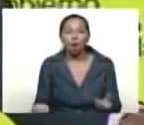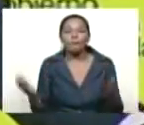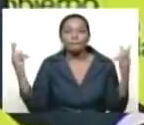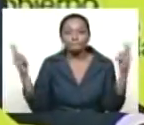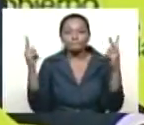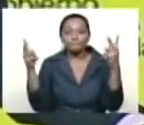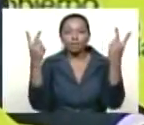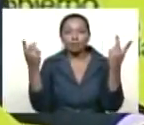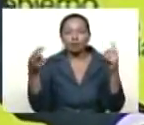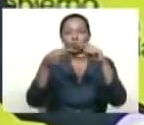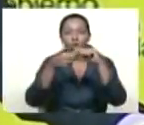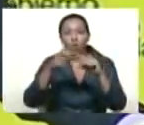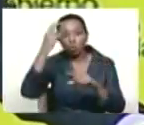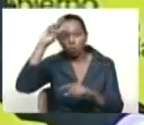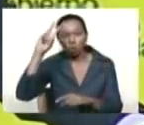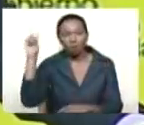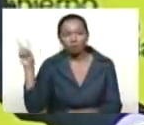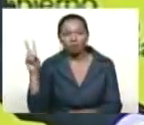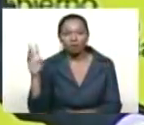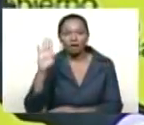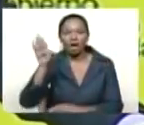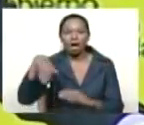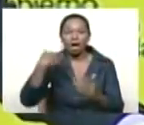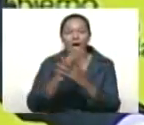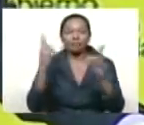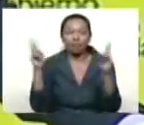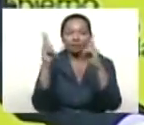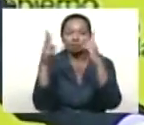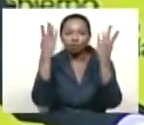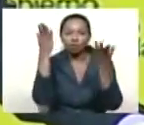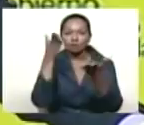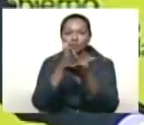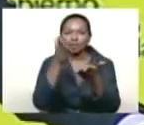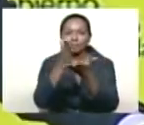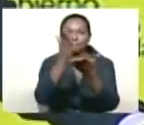Venezuela! ¡Hasta la victoria siempre!